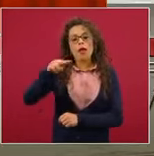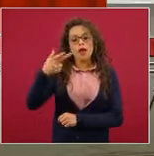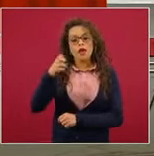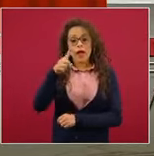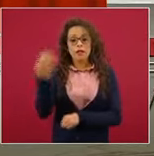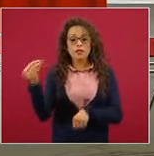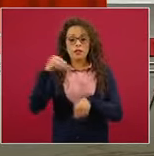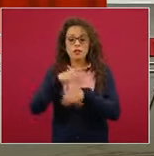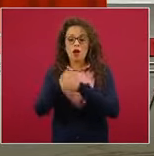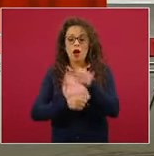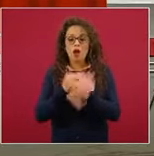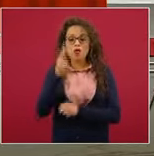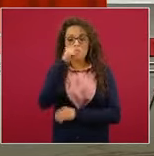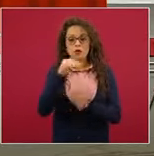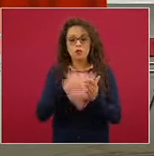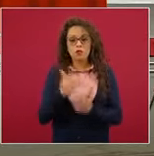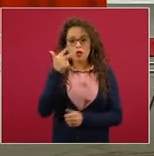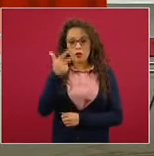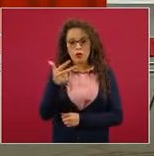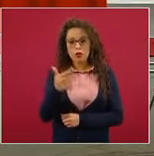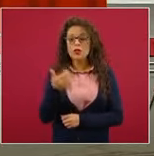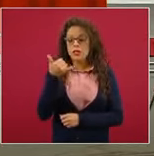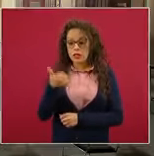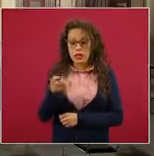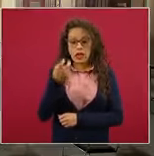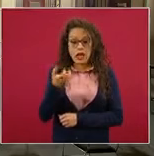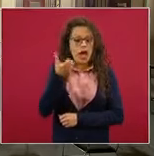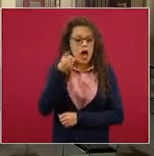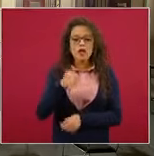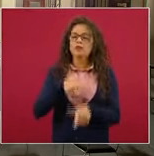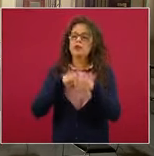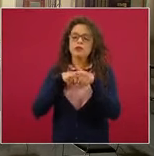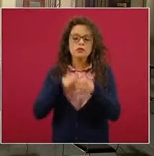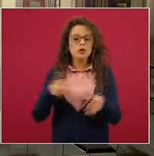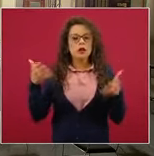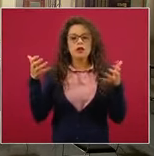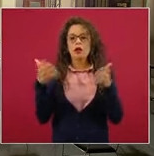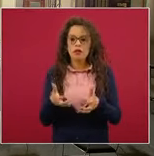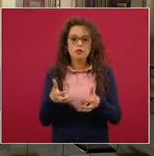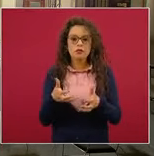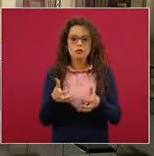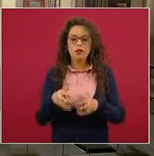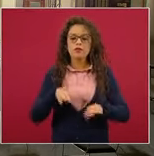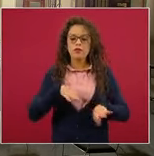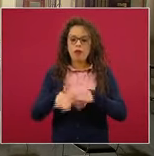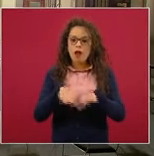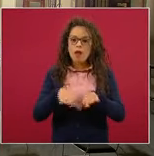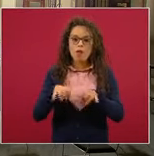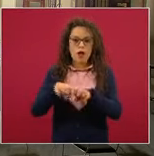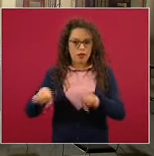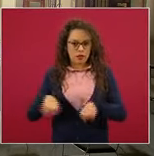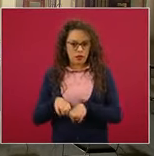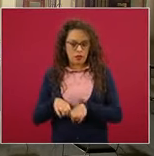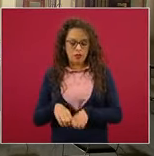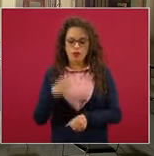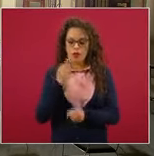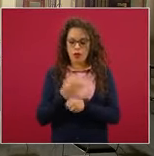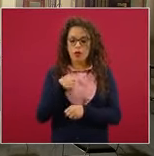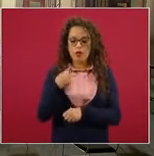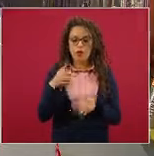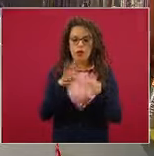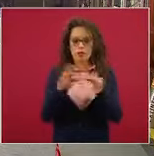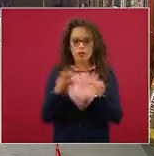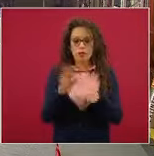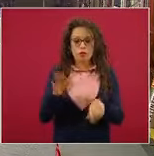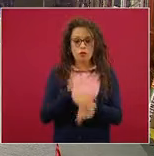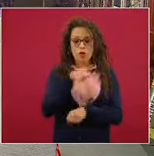y así lo seguiremos trabajando. Hoy quiero especificarles a todos ustedes que están escribiendo sus notas de prensa y algunos